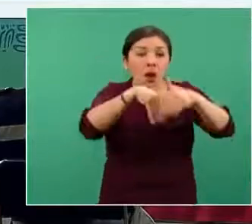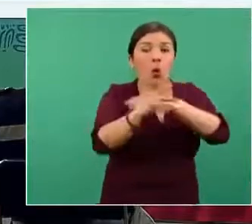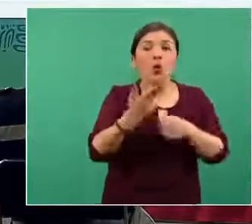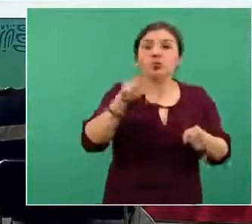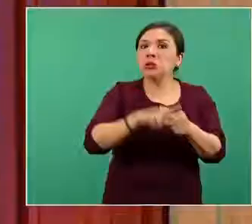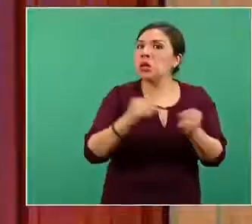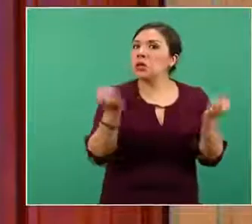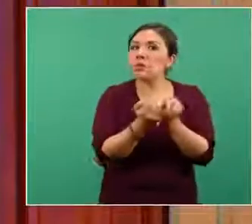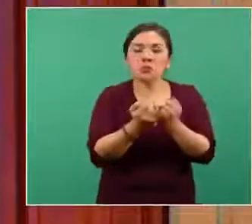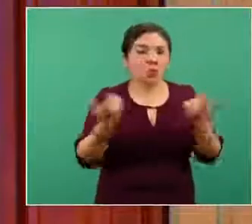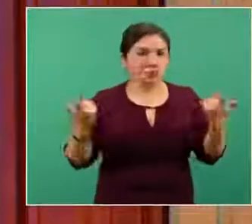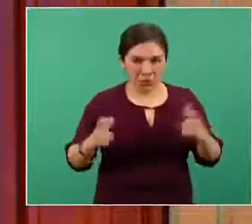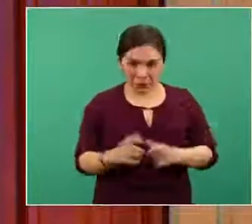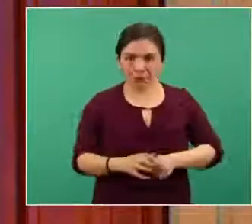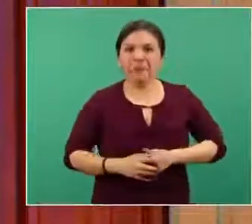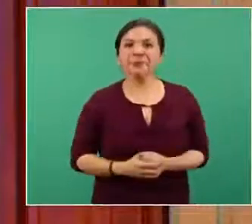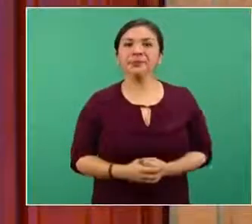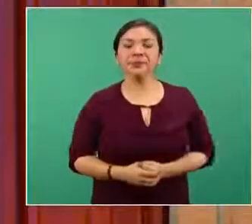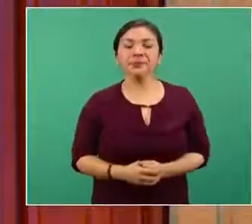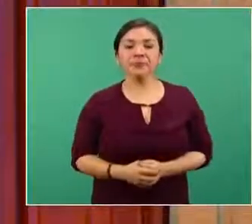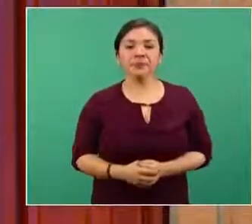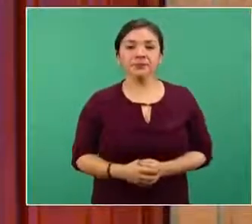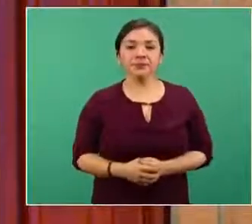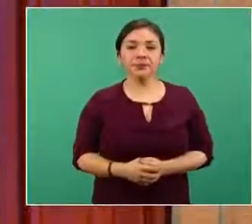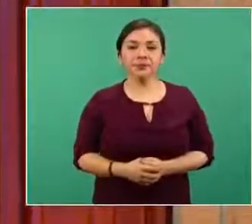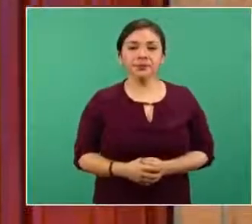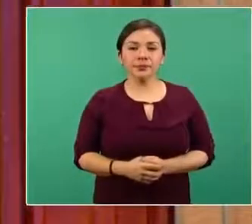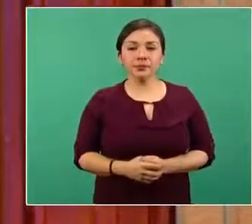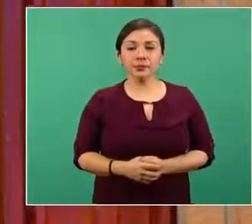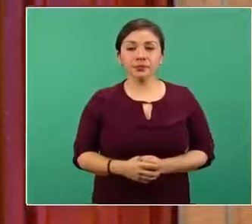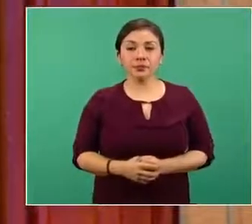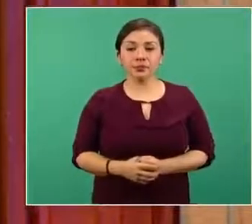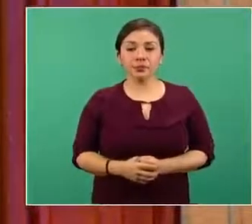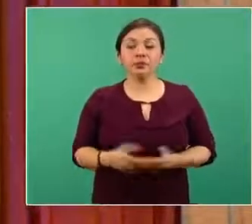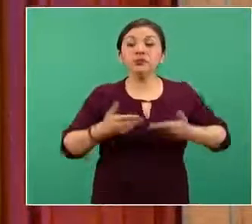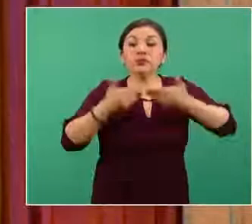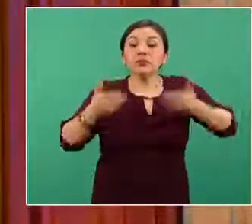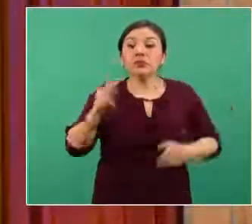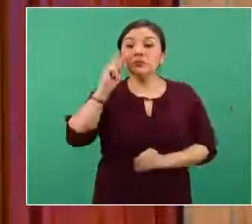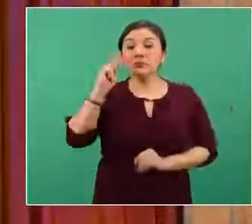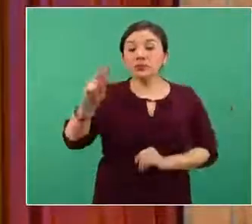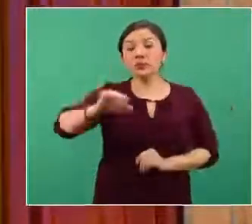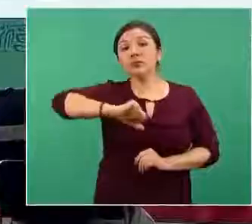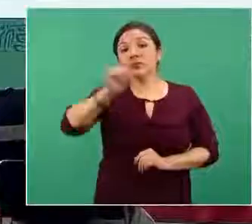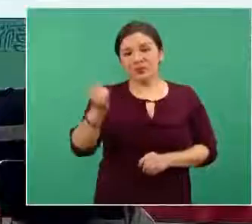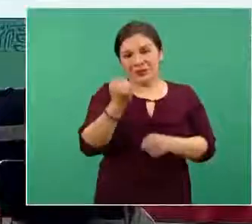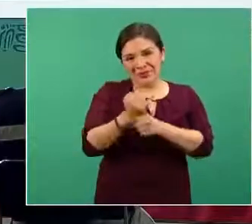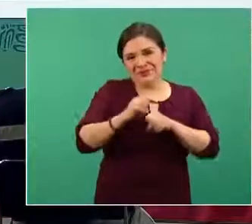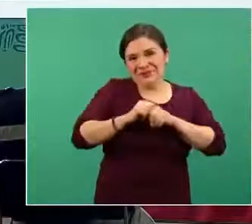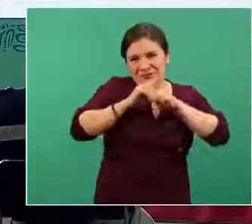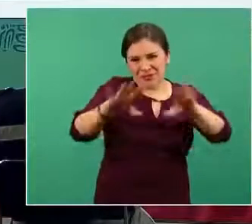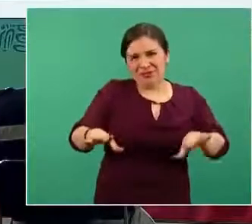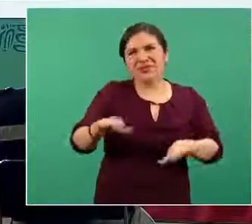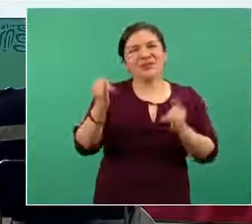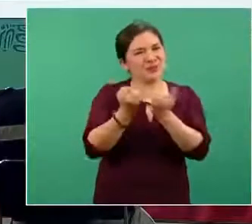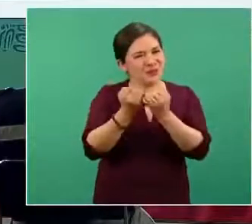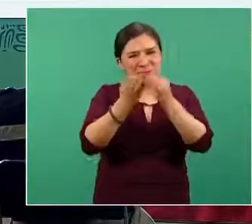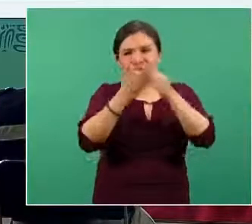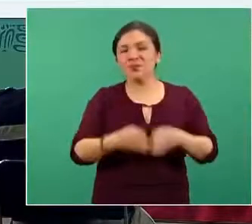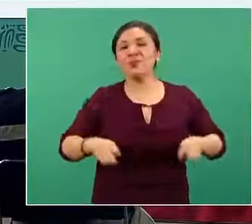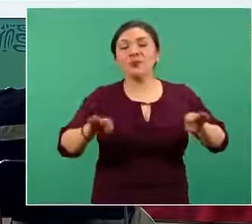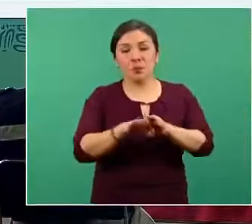hospitalizando. Si vemos la siguiente diapositiva, entramos al segundo conjunto de información que también es